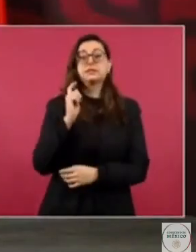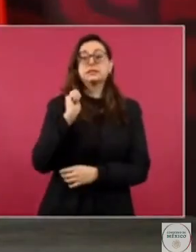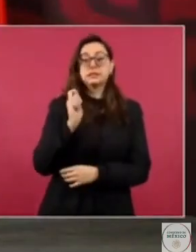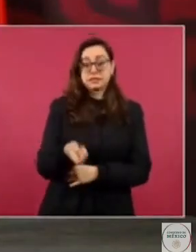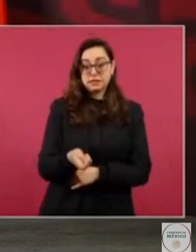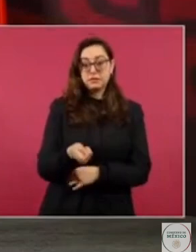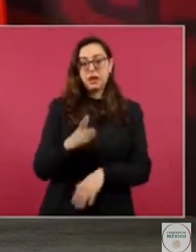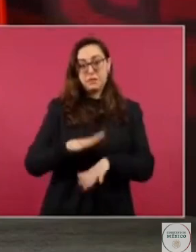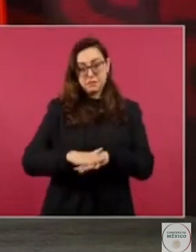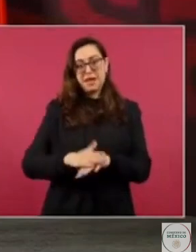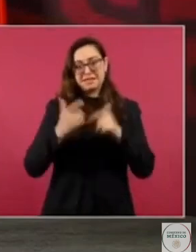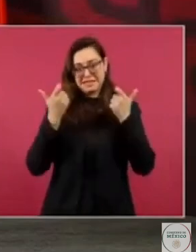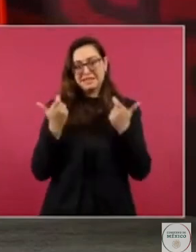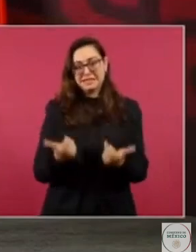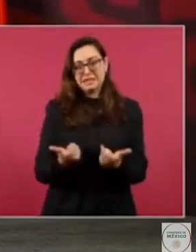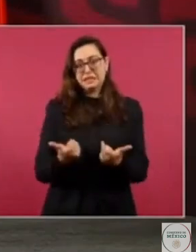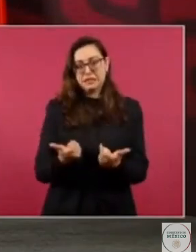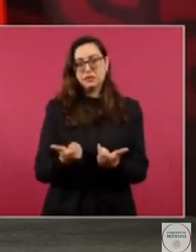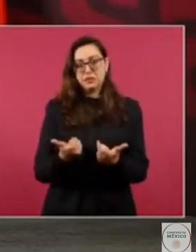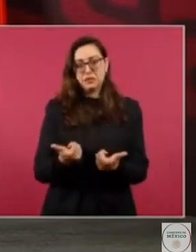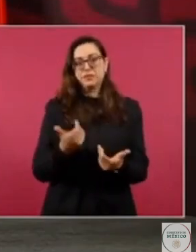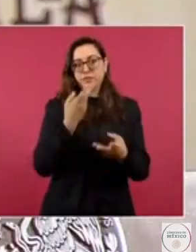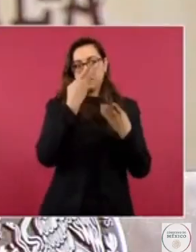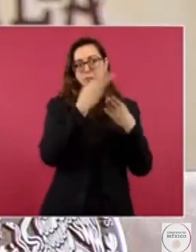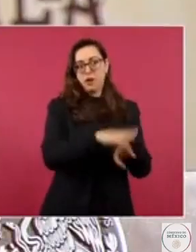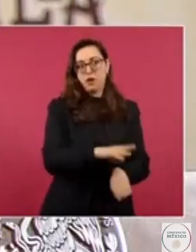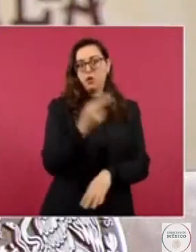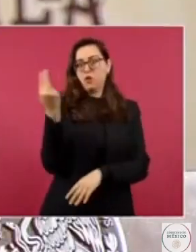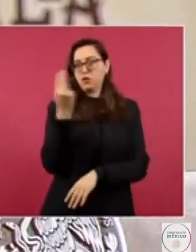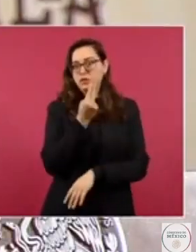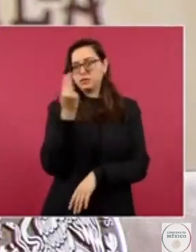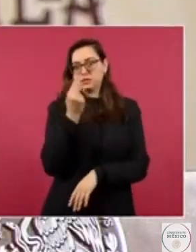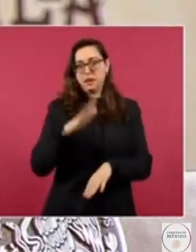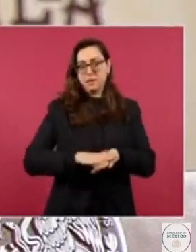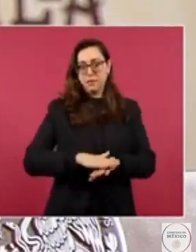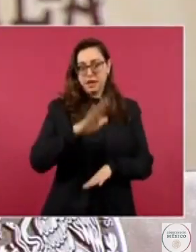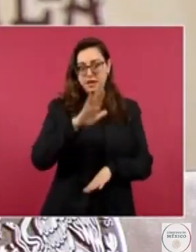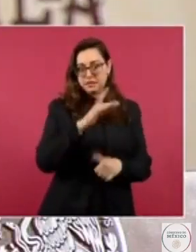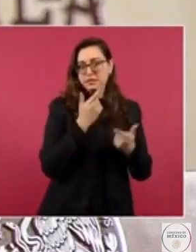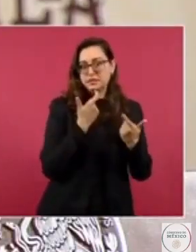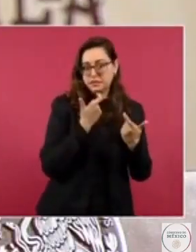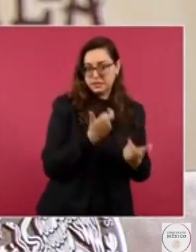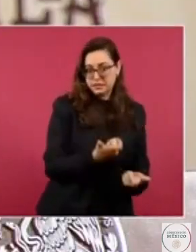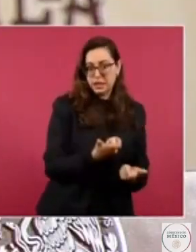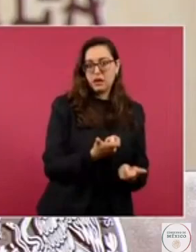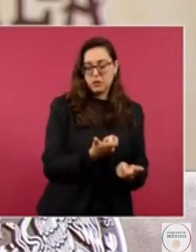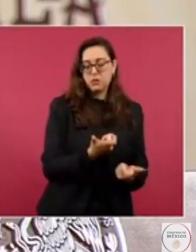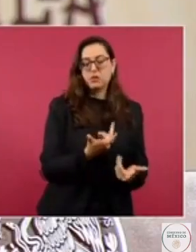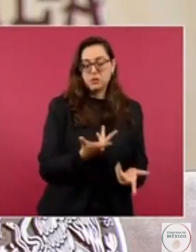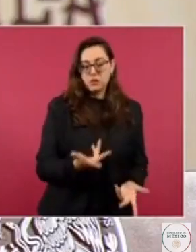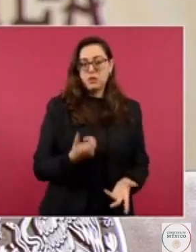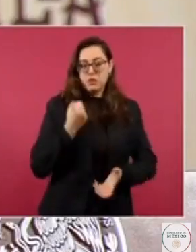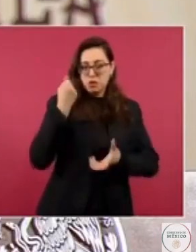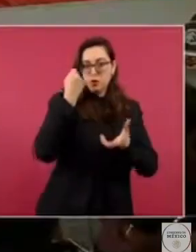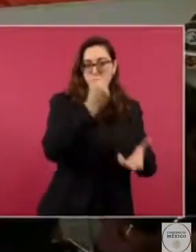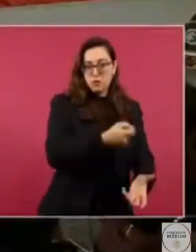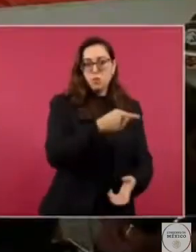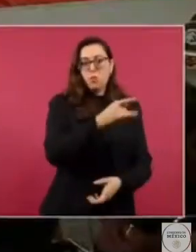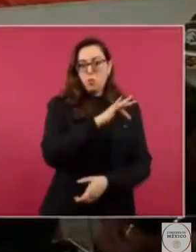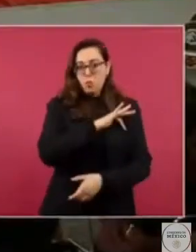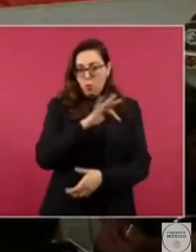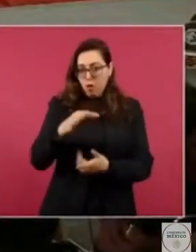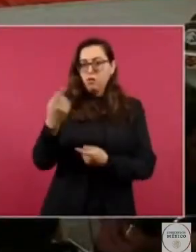tener más volumen del recurso en cada una de las sucursales y su operación esté dispuesta